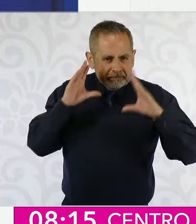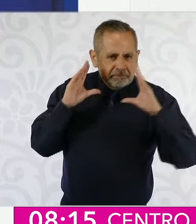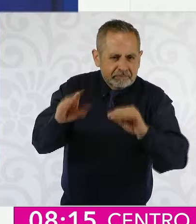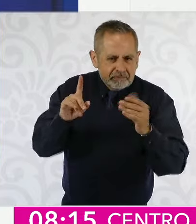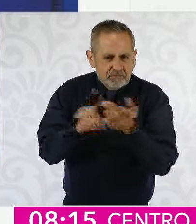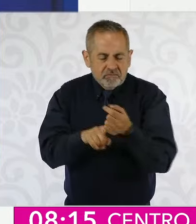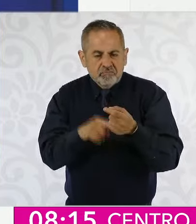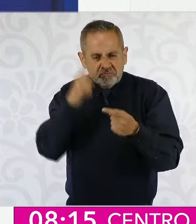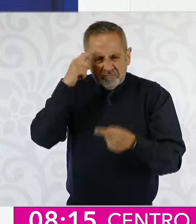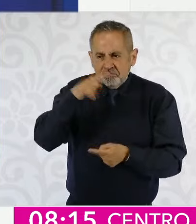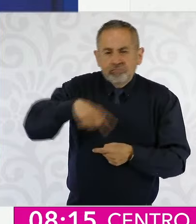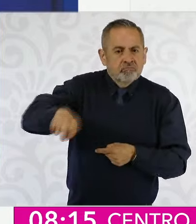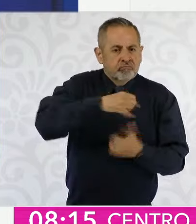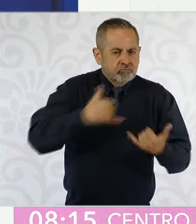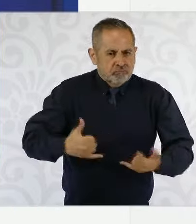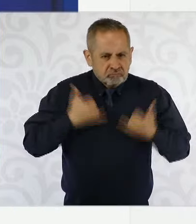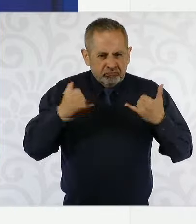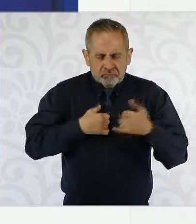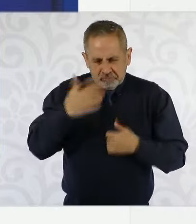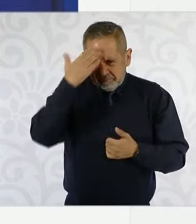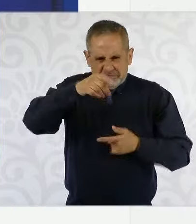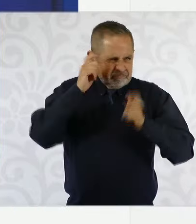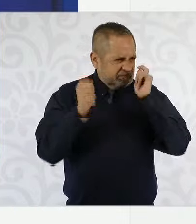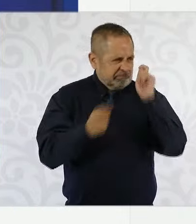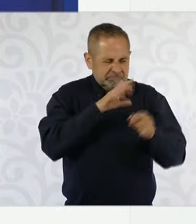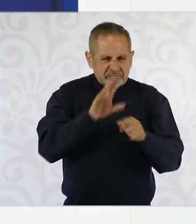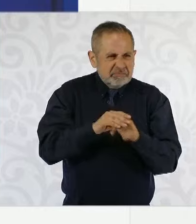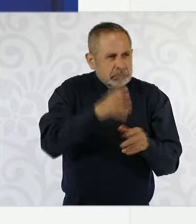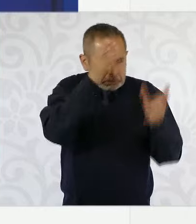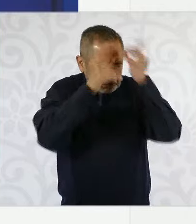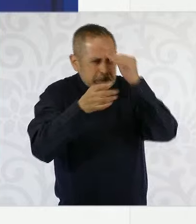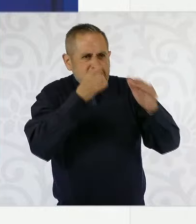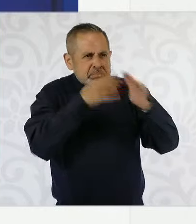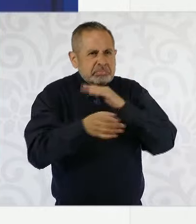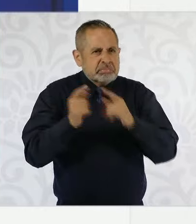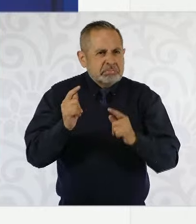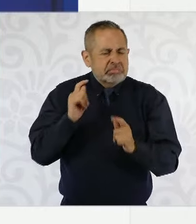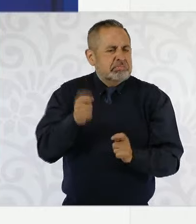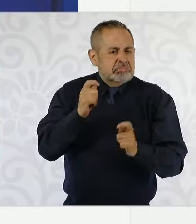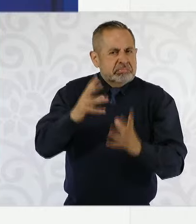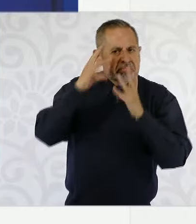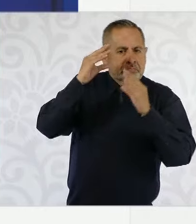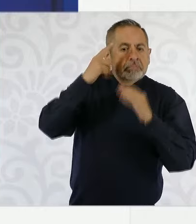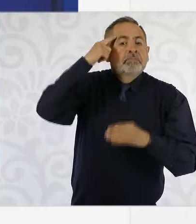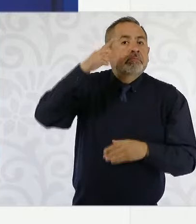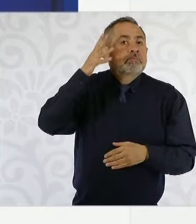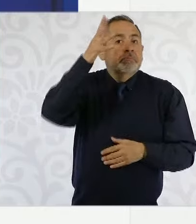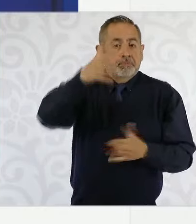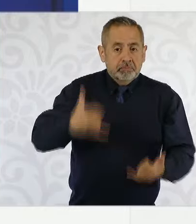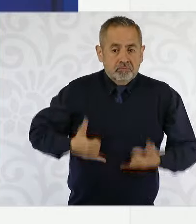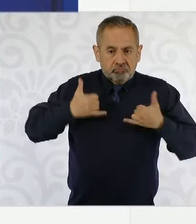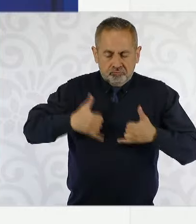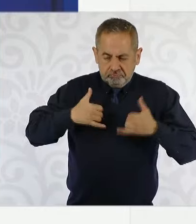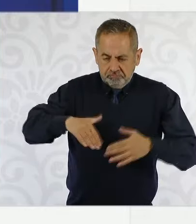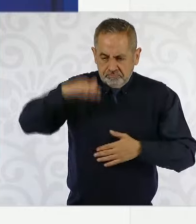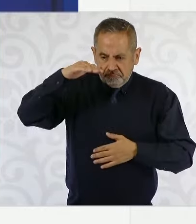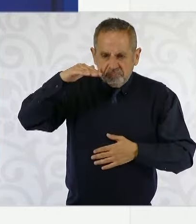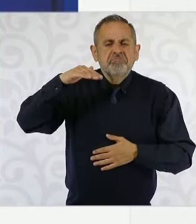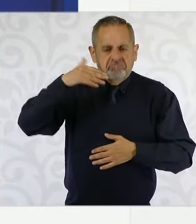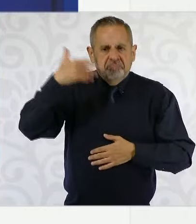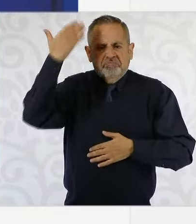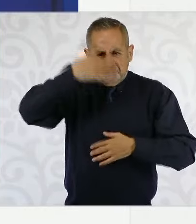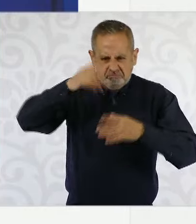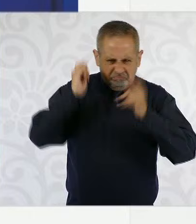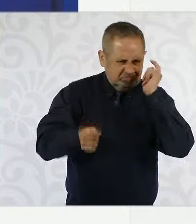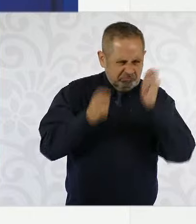en upskilling, en que nuestros jóvenes sean los jóvenes más preparados del mundo para hacer esa transición a su